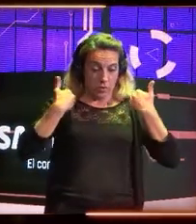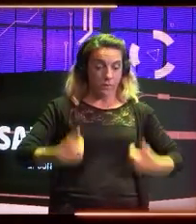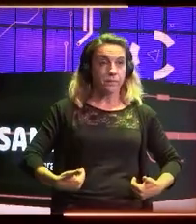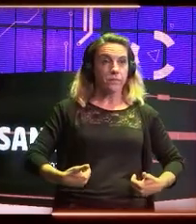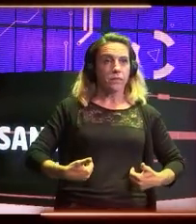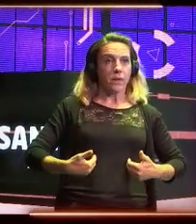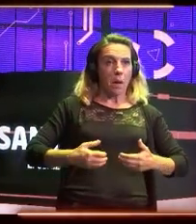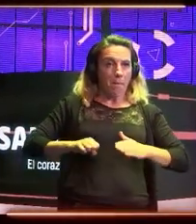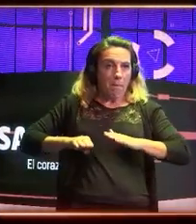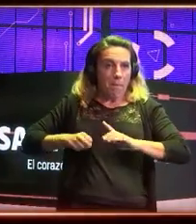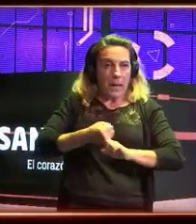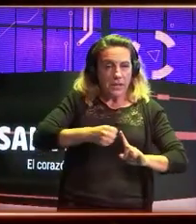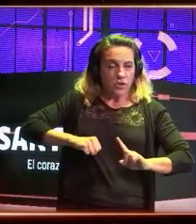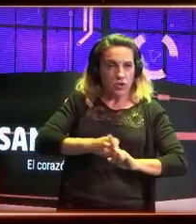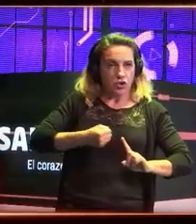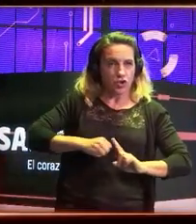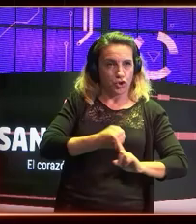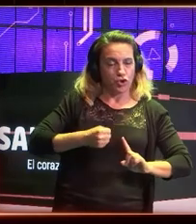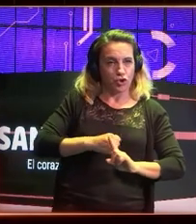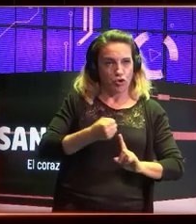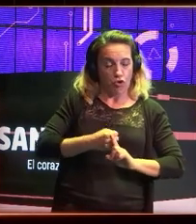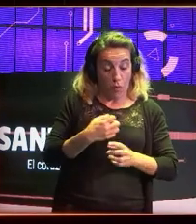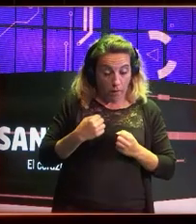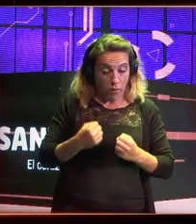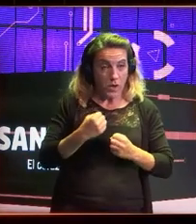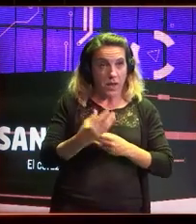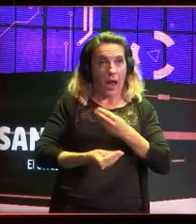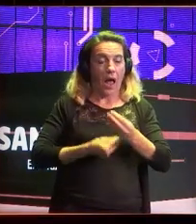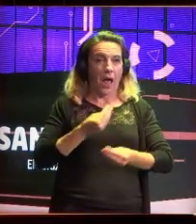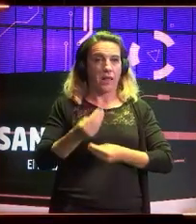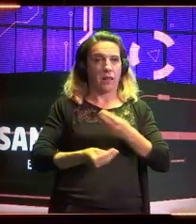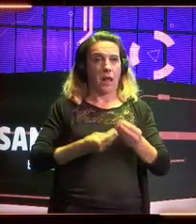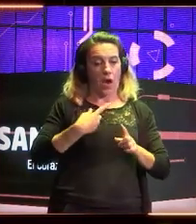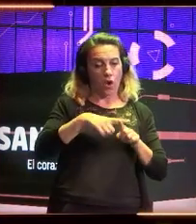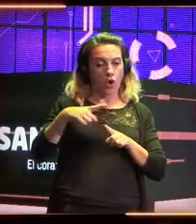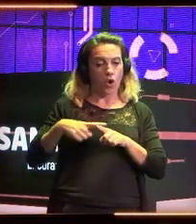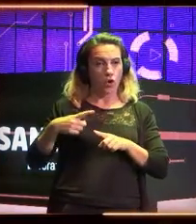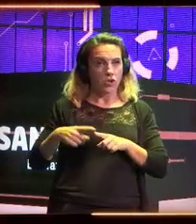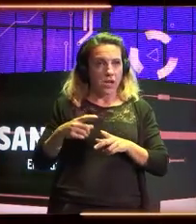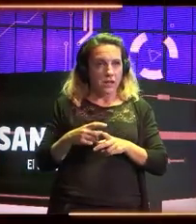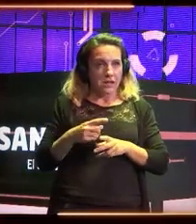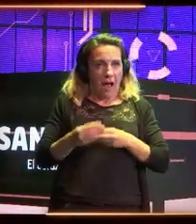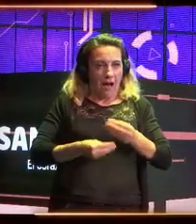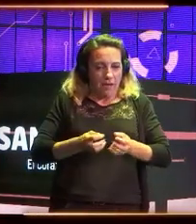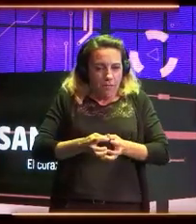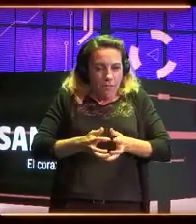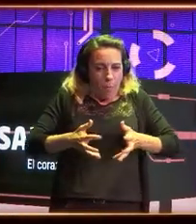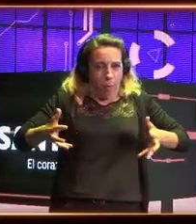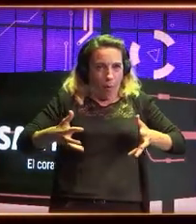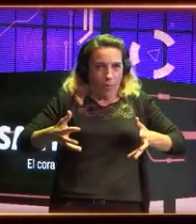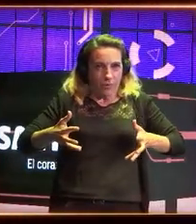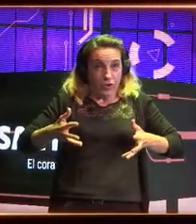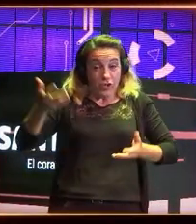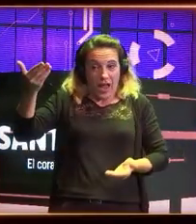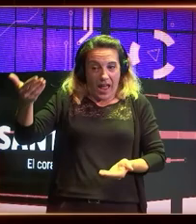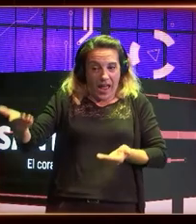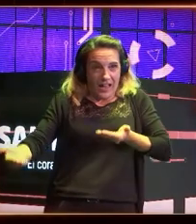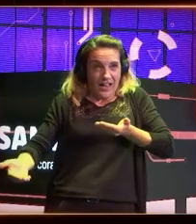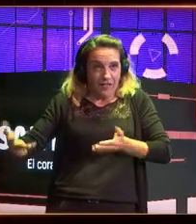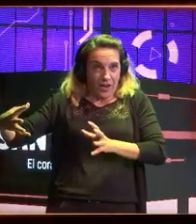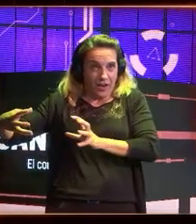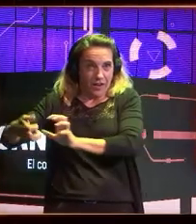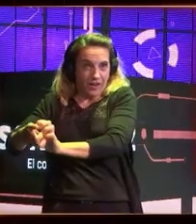presión de radiación que es una fuerza que hace que eh las cosas tiendan a expandirse así en este equilibrio de contracción